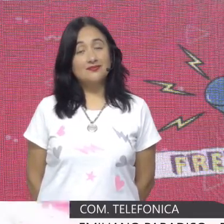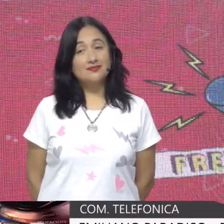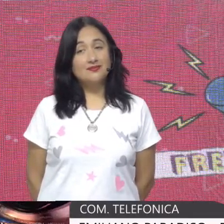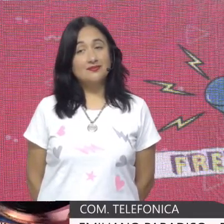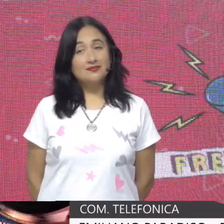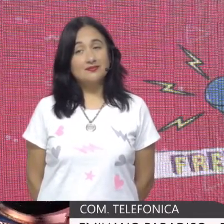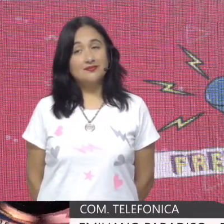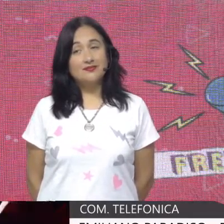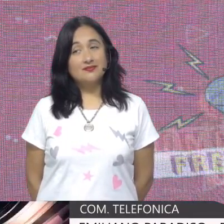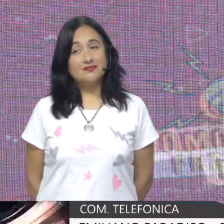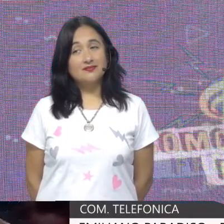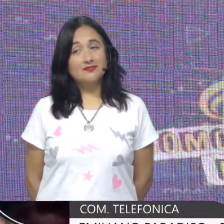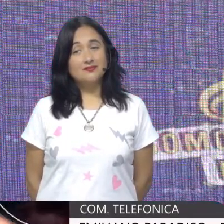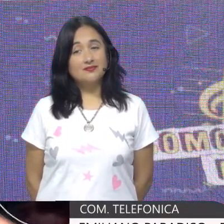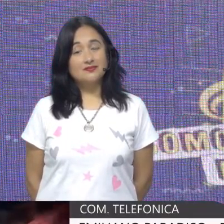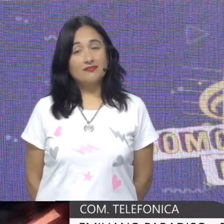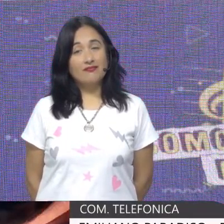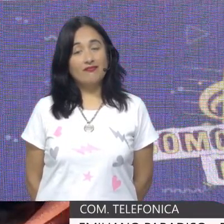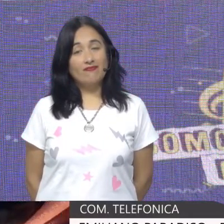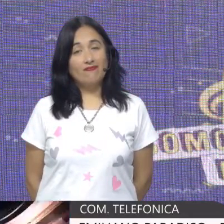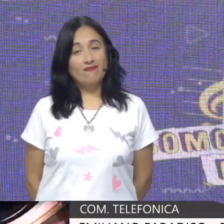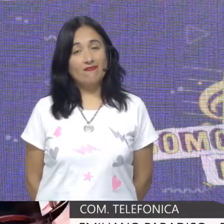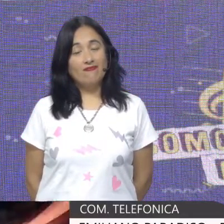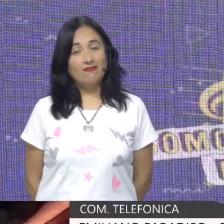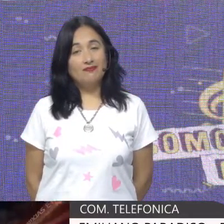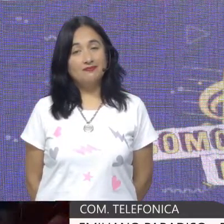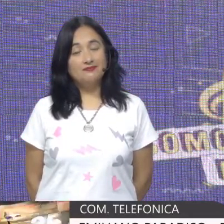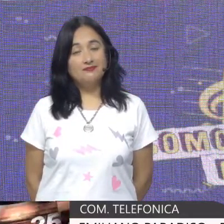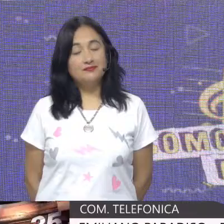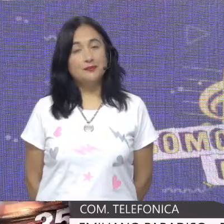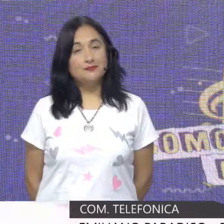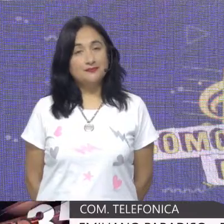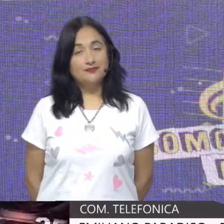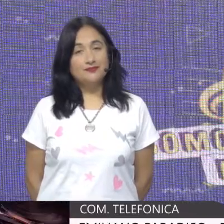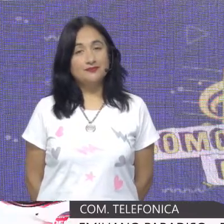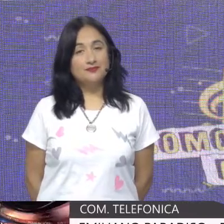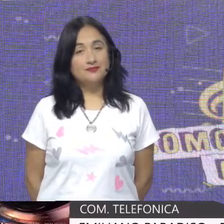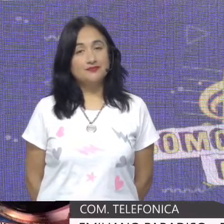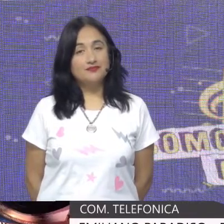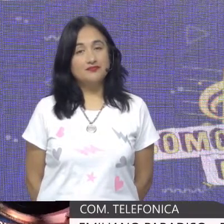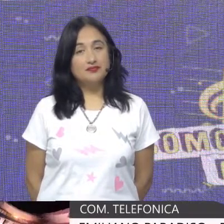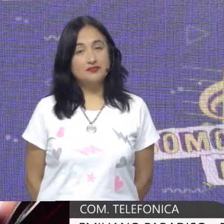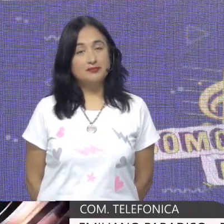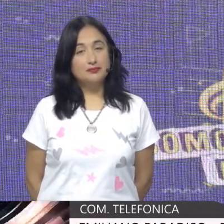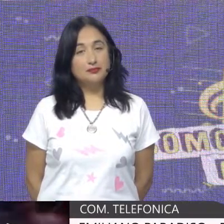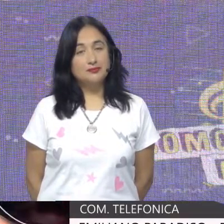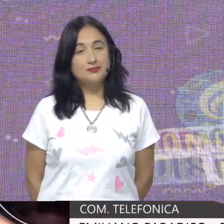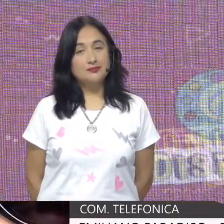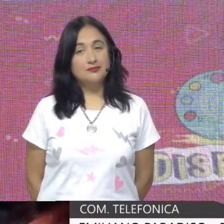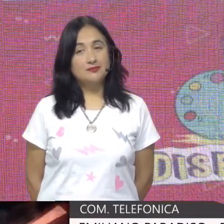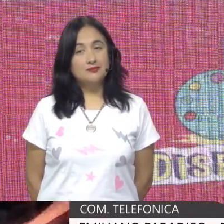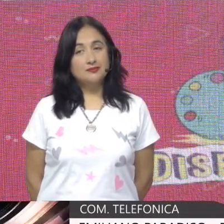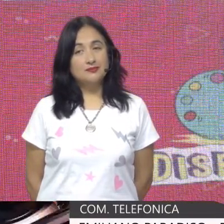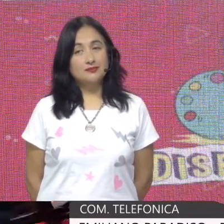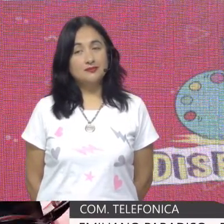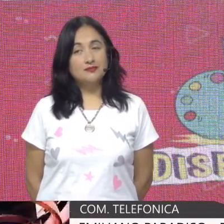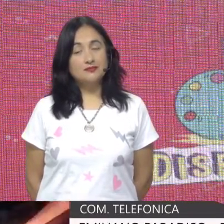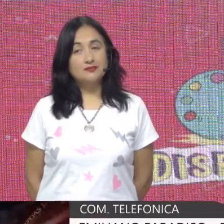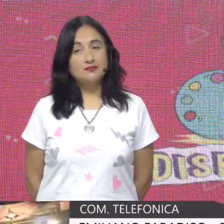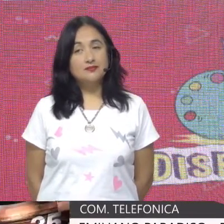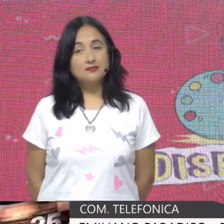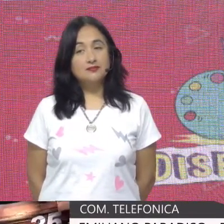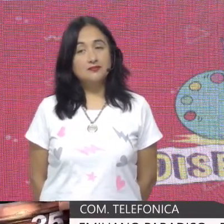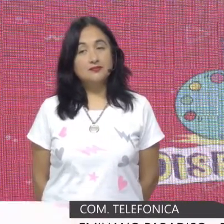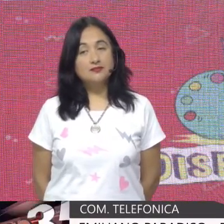mano a las bandas sanjuaninas, a los artistas sanjuaninos, al producto sanjuanino. Hay actividades como trivias, hoy se lanzó una de